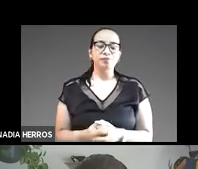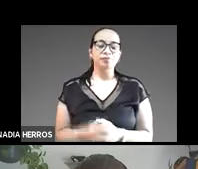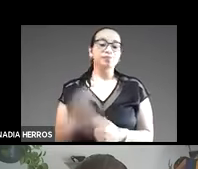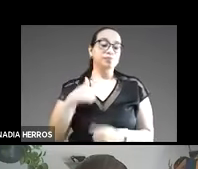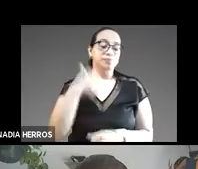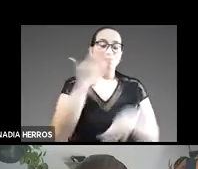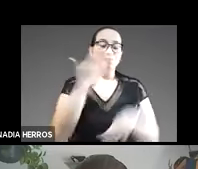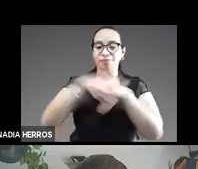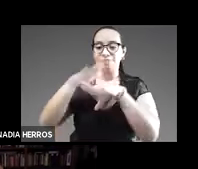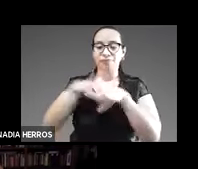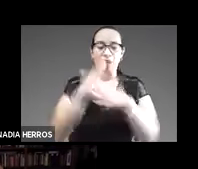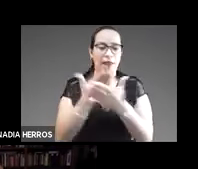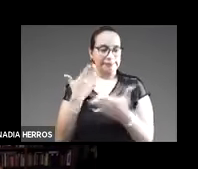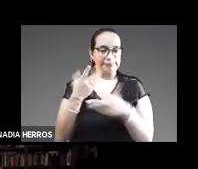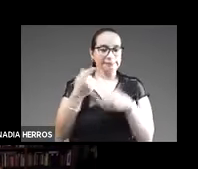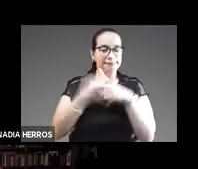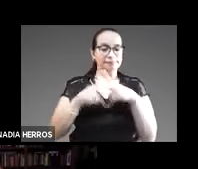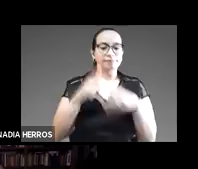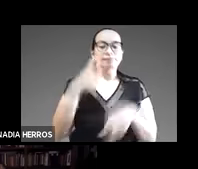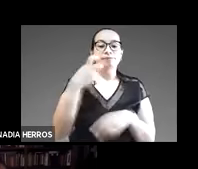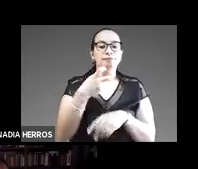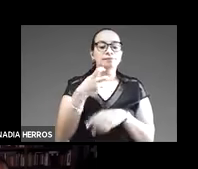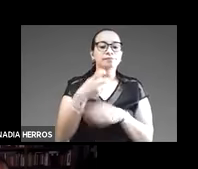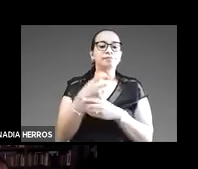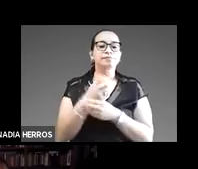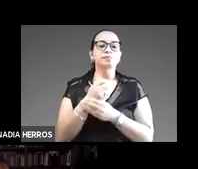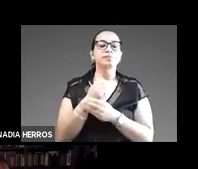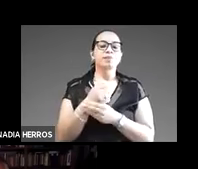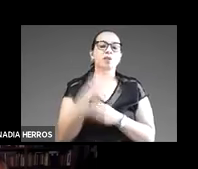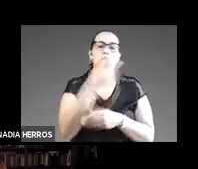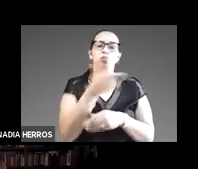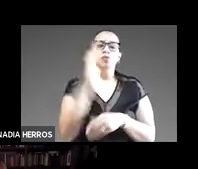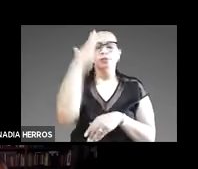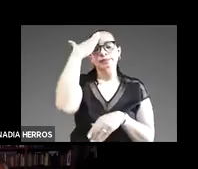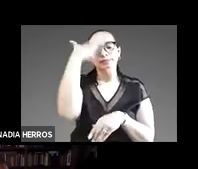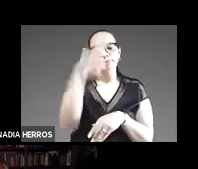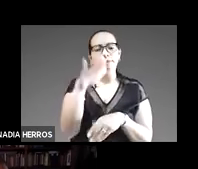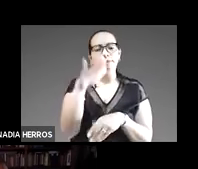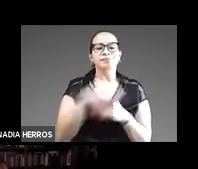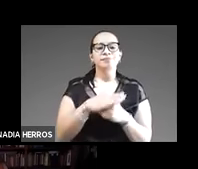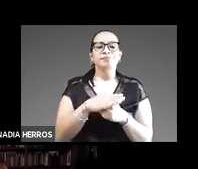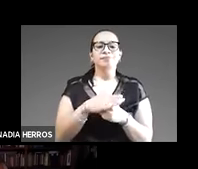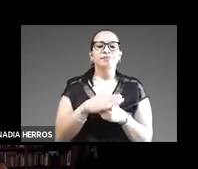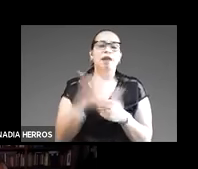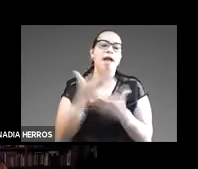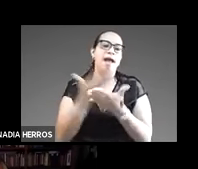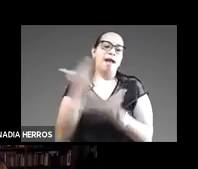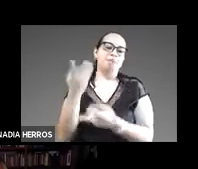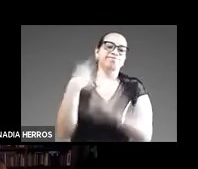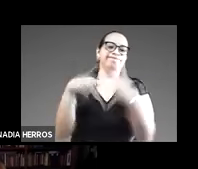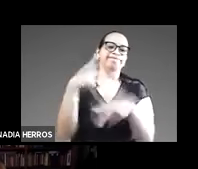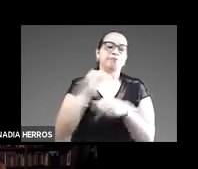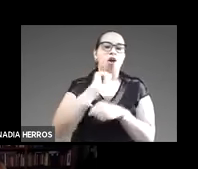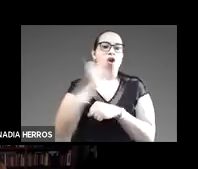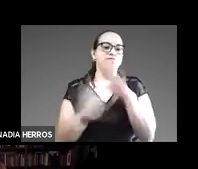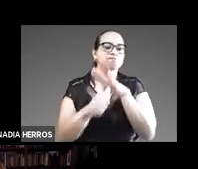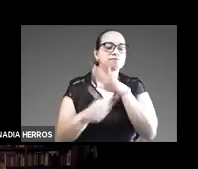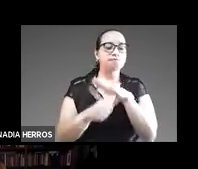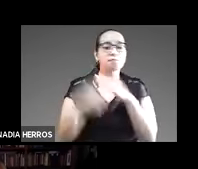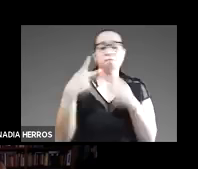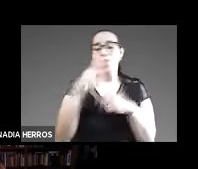informarles antes de seguir que esta sesión, como muchos de ustedes saben, que ya que han asistido a otras sesiones, pero para quienes